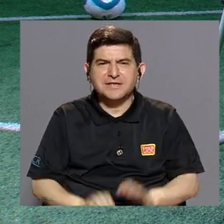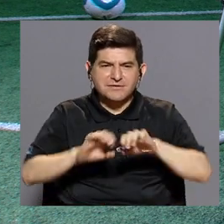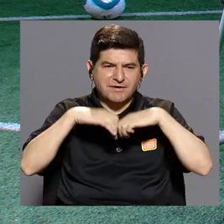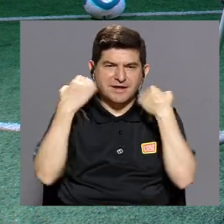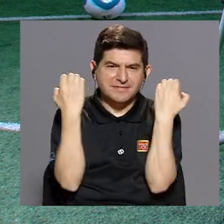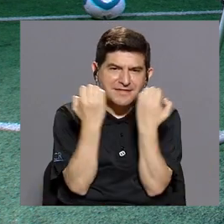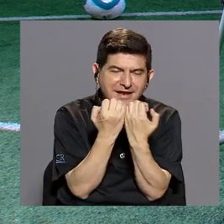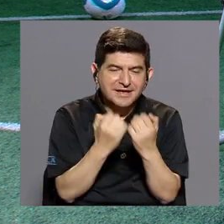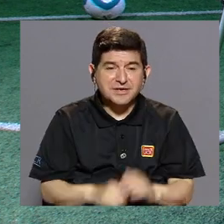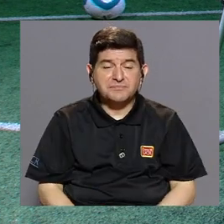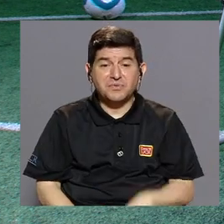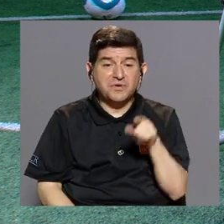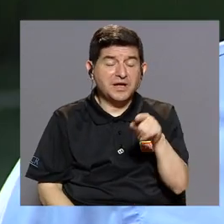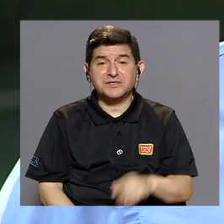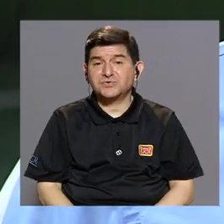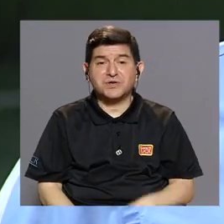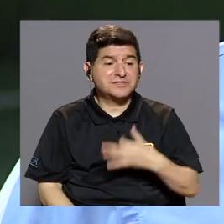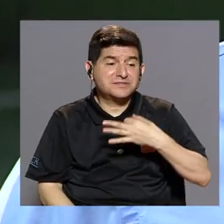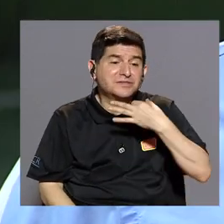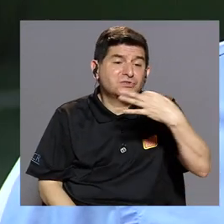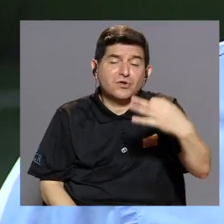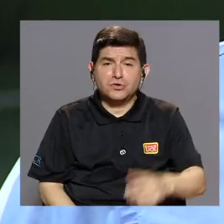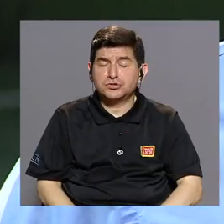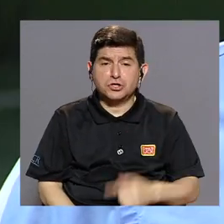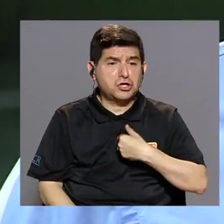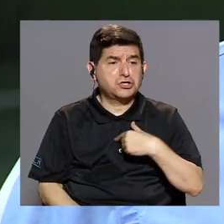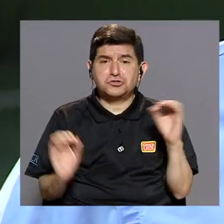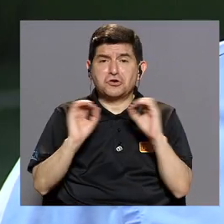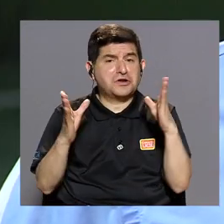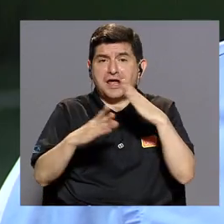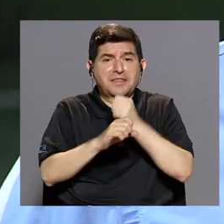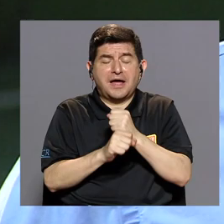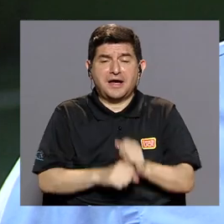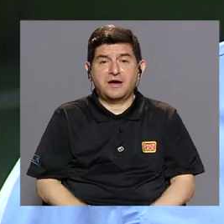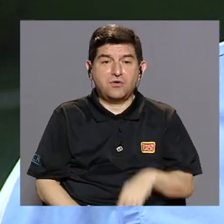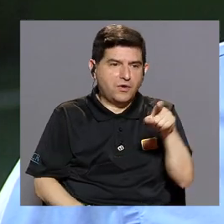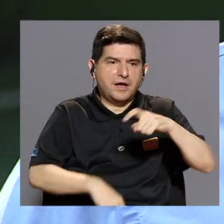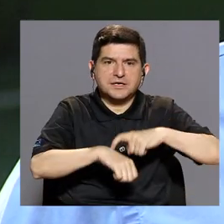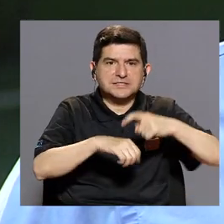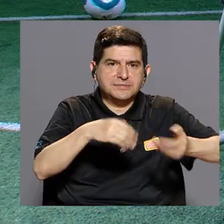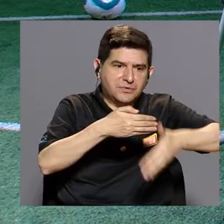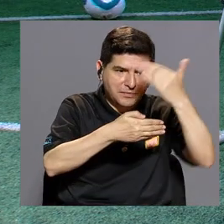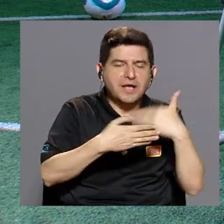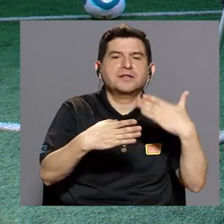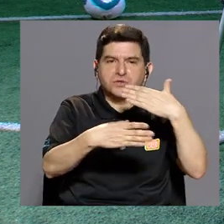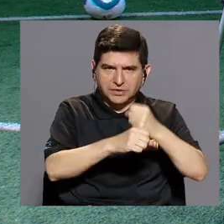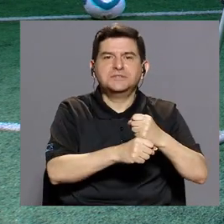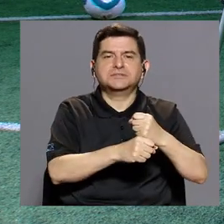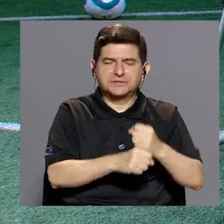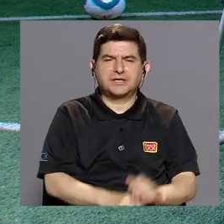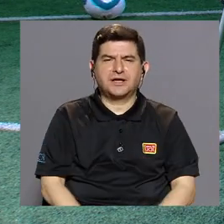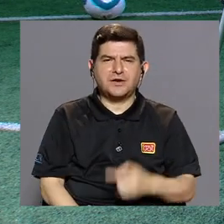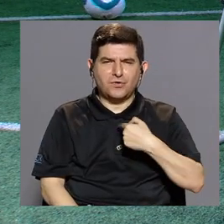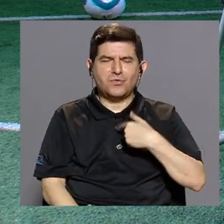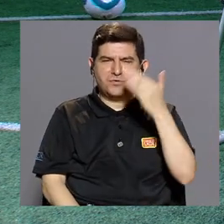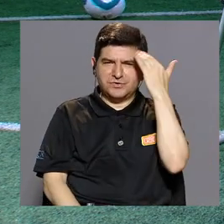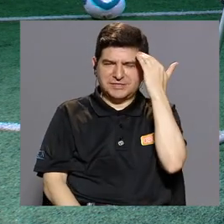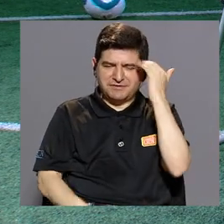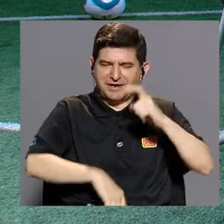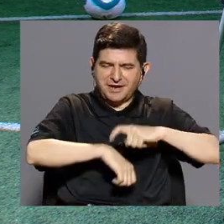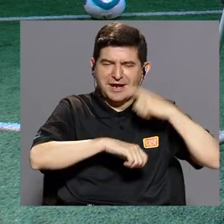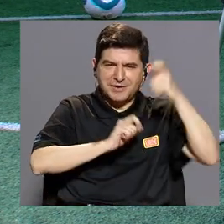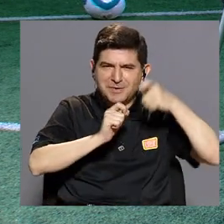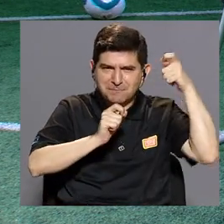selección, es algo de la vida diaria. Y yo no tengo que hacer absolutamente nada de lo que tuve que hacer en ese momento. Entonces, uno, ubicarte donde